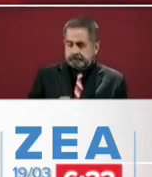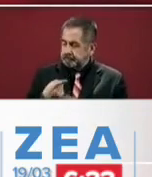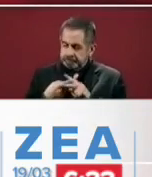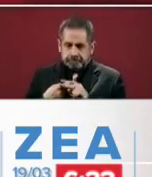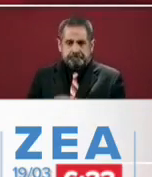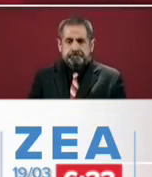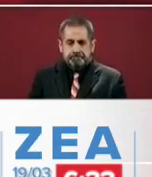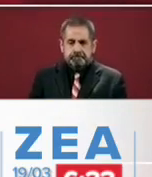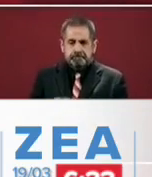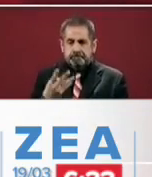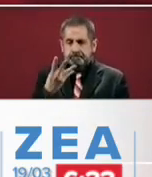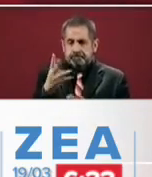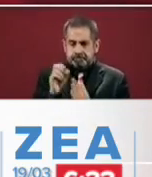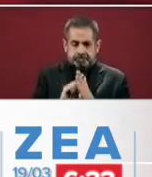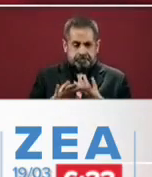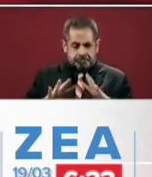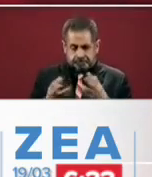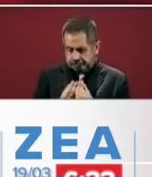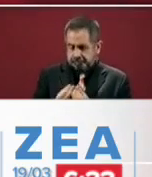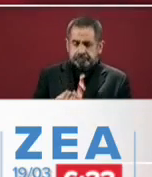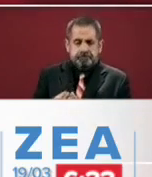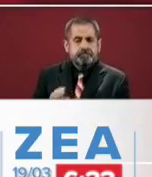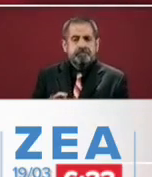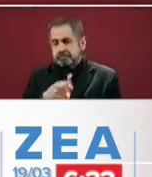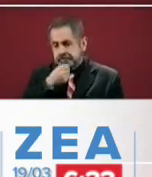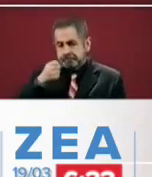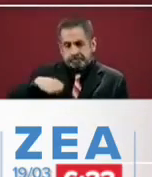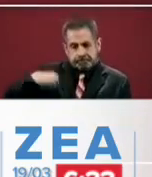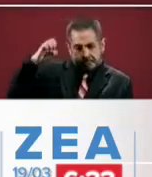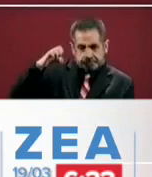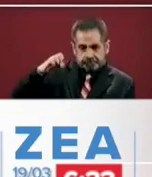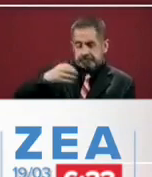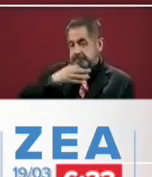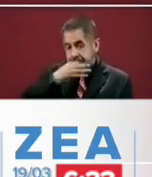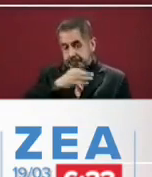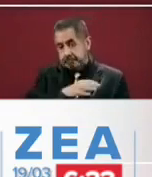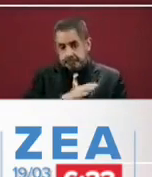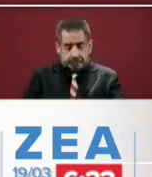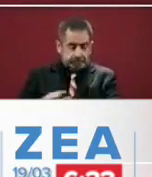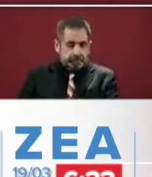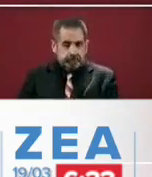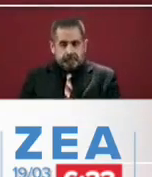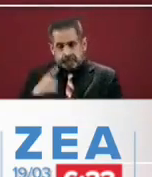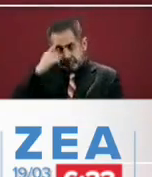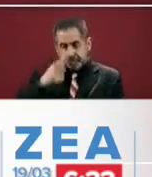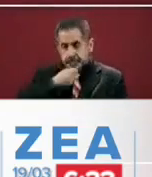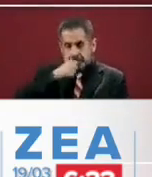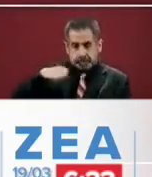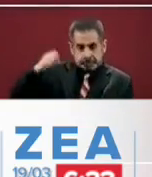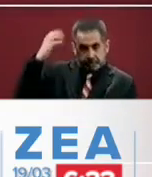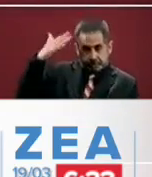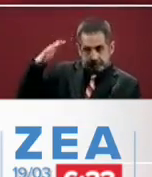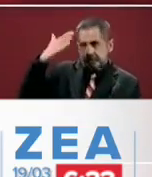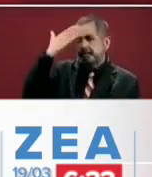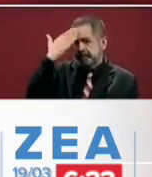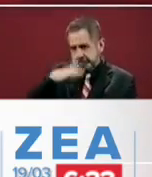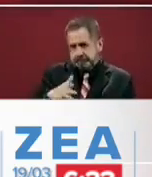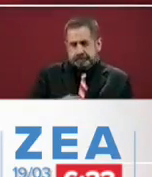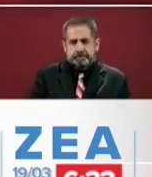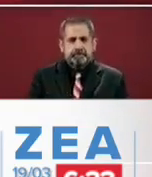comenzamos. O sea, esto lo informo también para que el adulto mayor